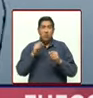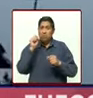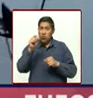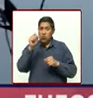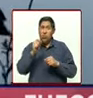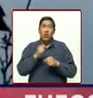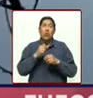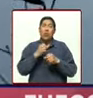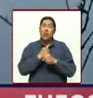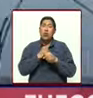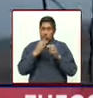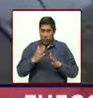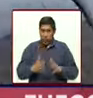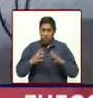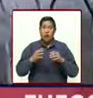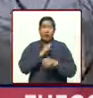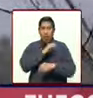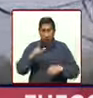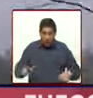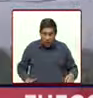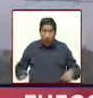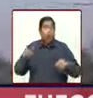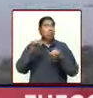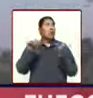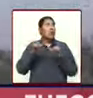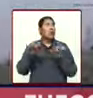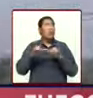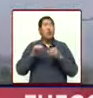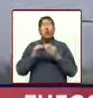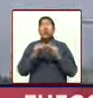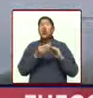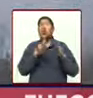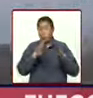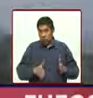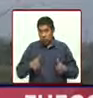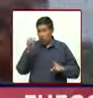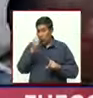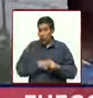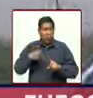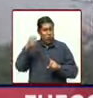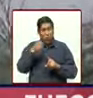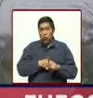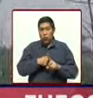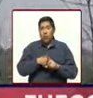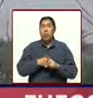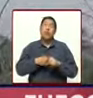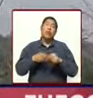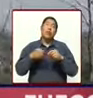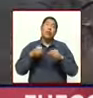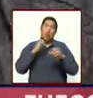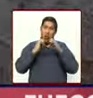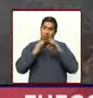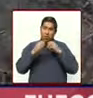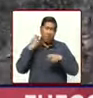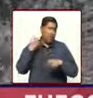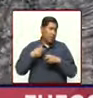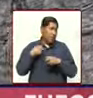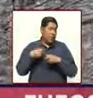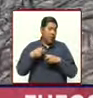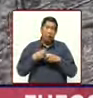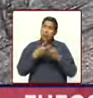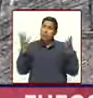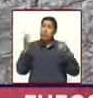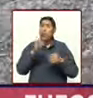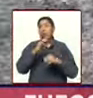punto funcionarios de la intendencia, la alcaldía, además de comunarios que están en la lucha. La comunicación se ha tornado difícil y